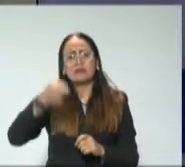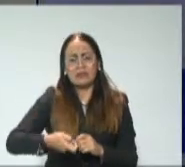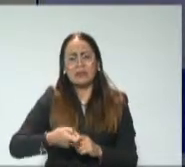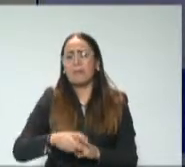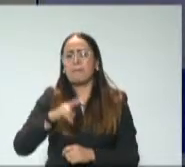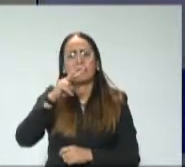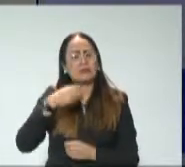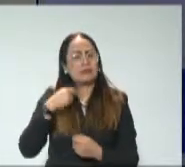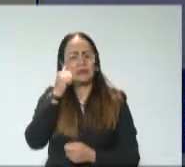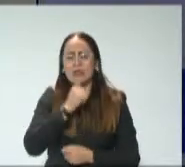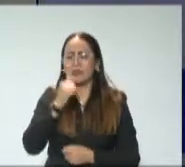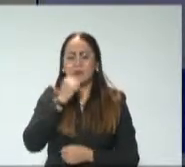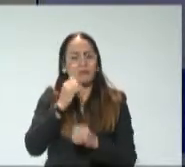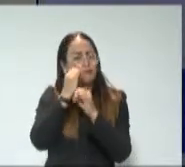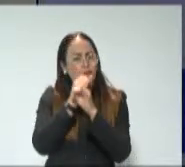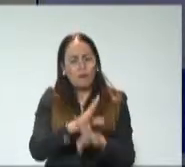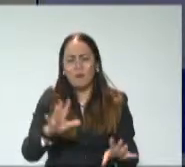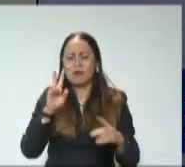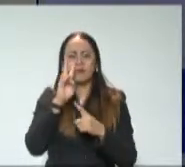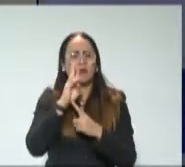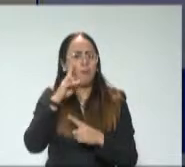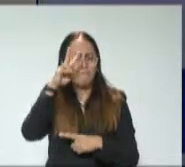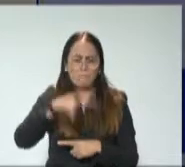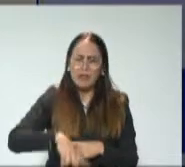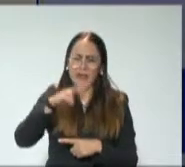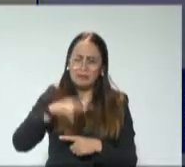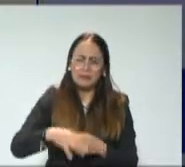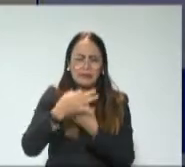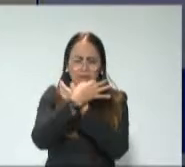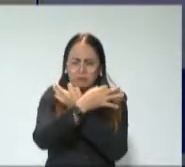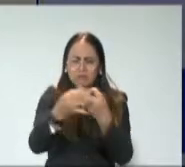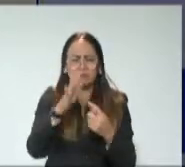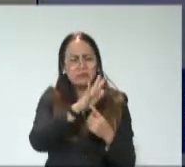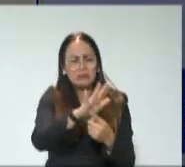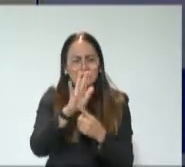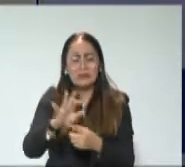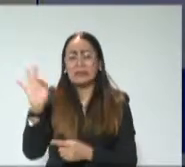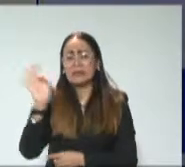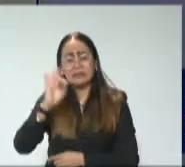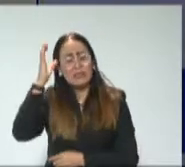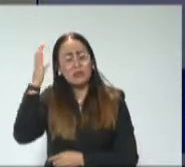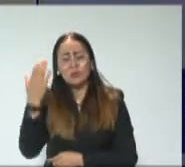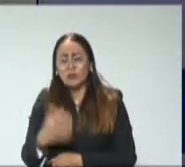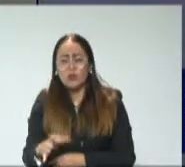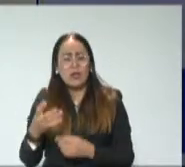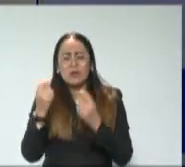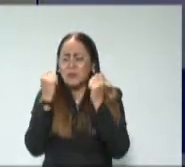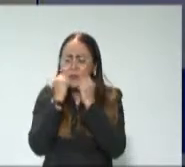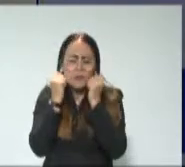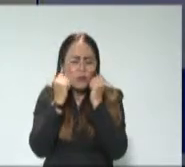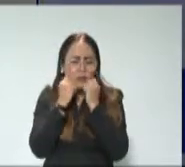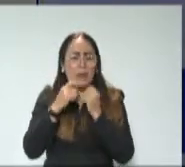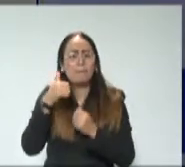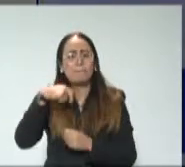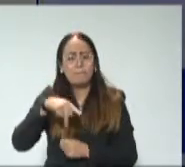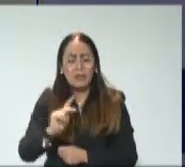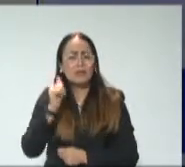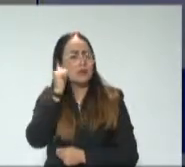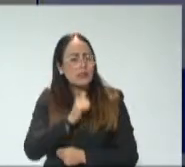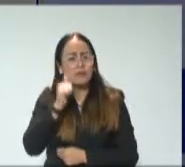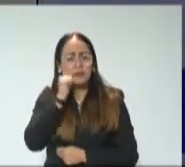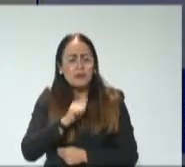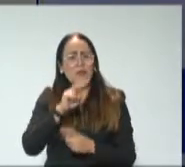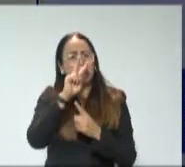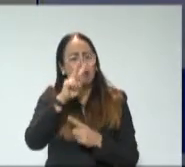verdad pública que se diga la verdad tan cruel o tan cruenta o tan grave que esta sea que se reconozcan las